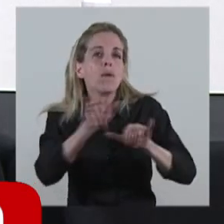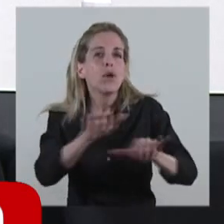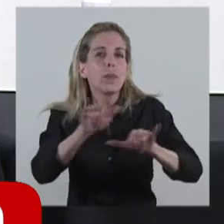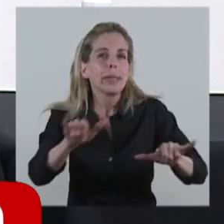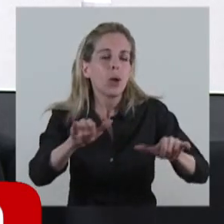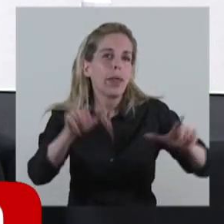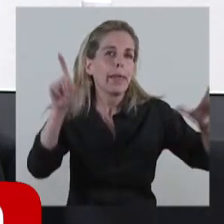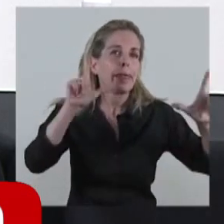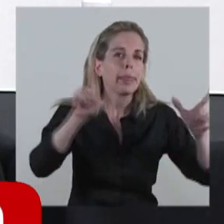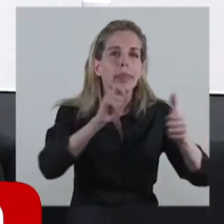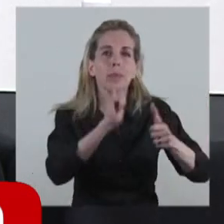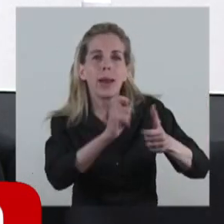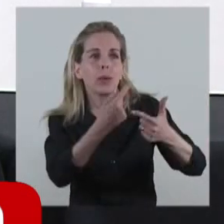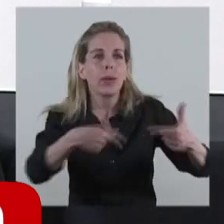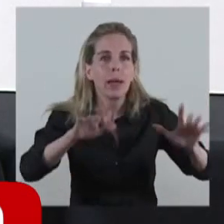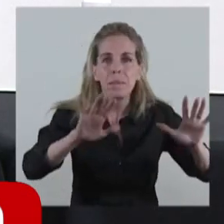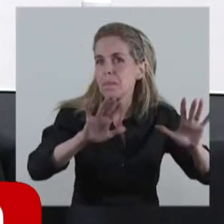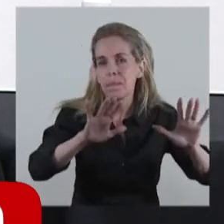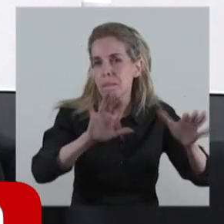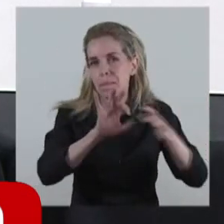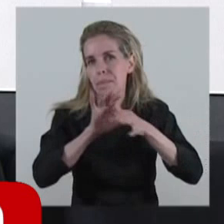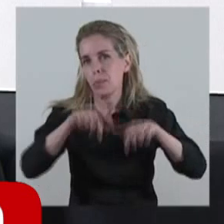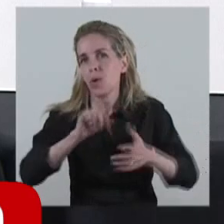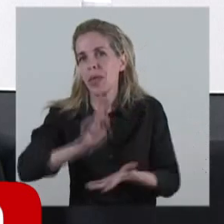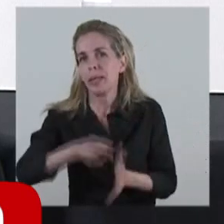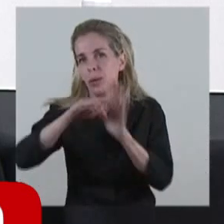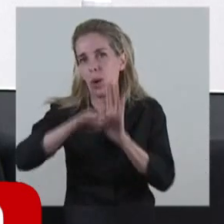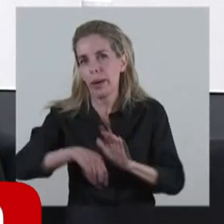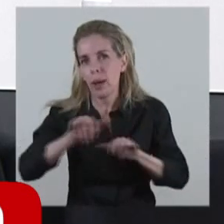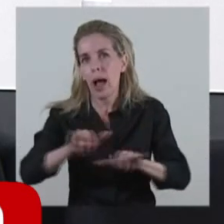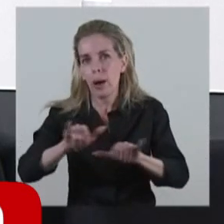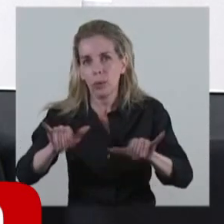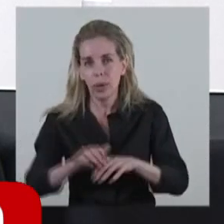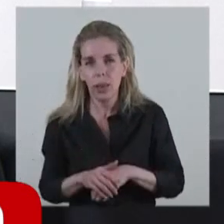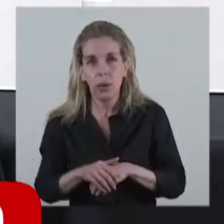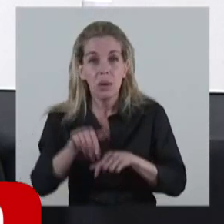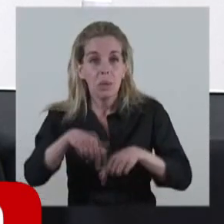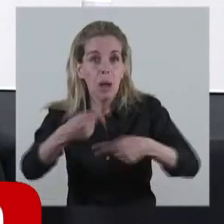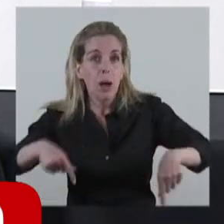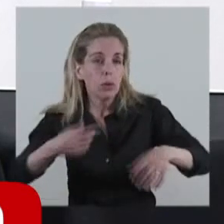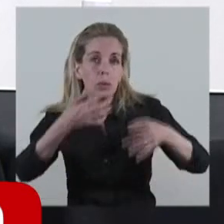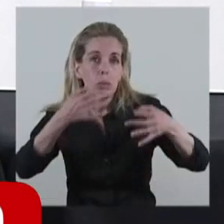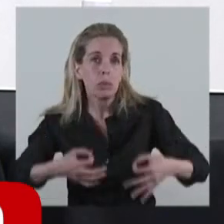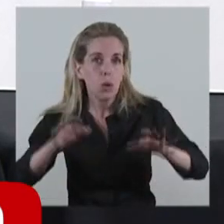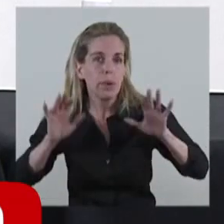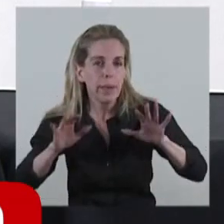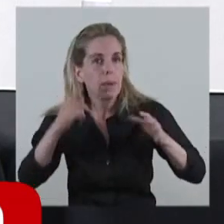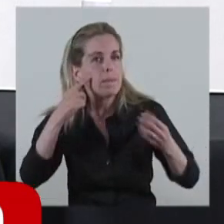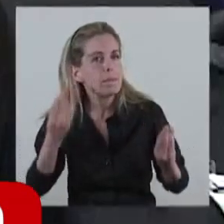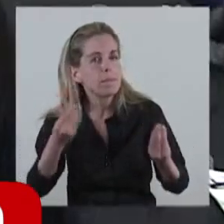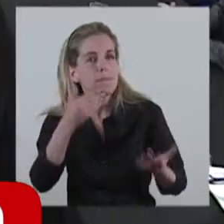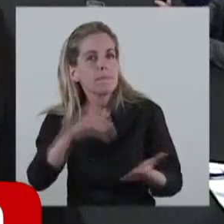que no ha sido consistente con las medidas que estamos tomando en este momento. Lo cierto es que estamos cumpliendo una